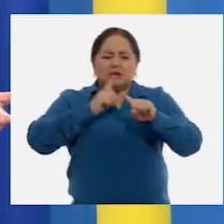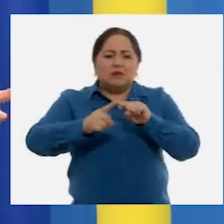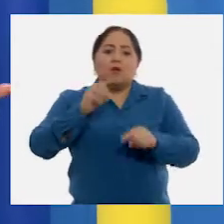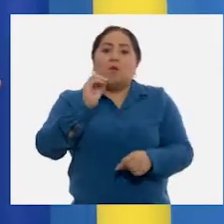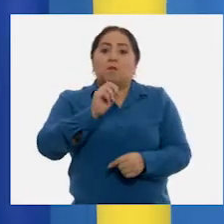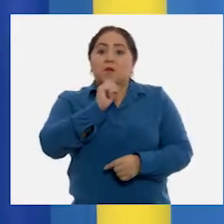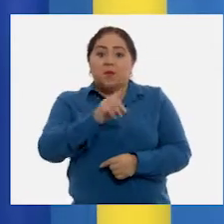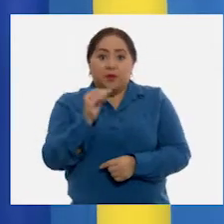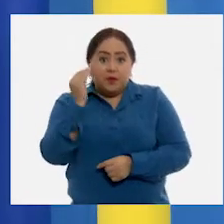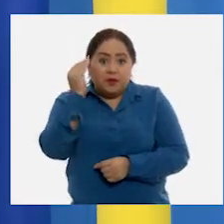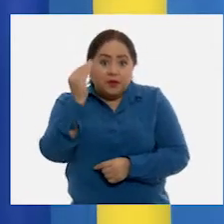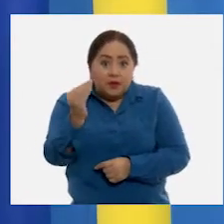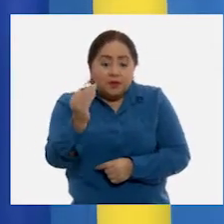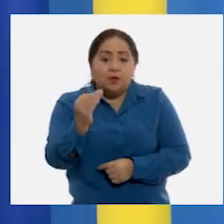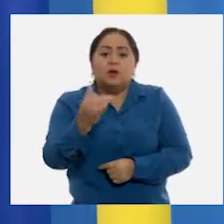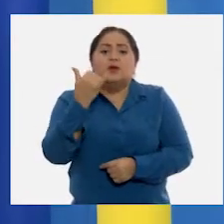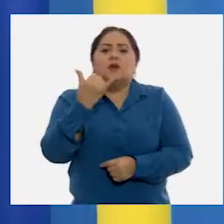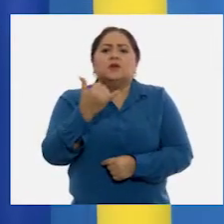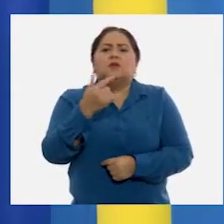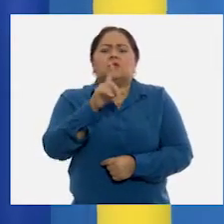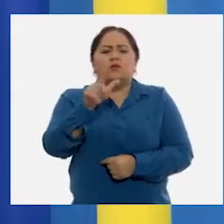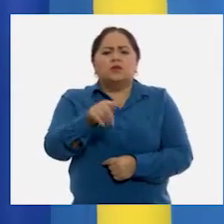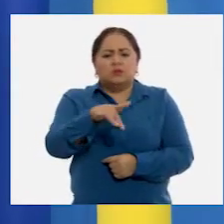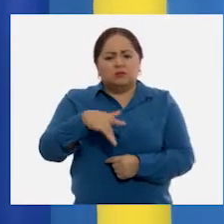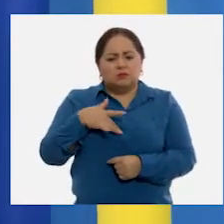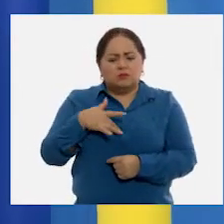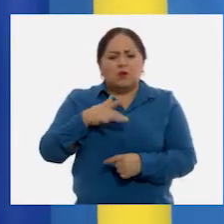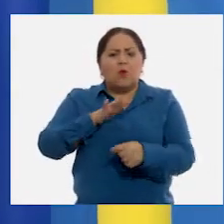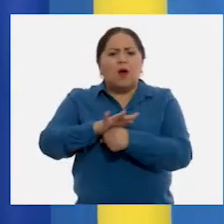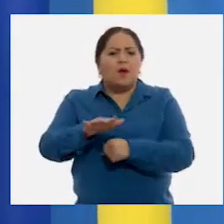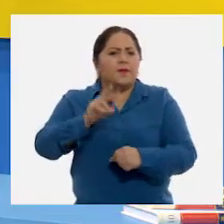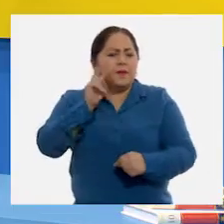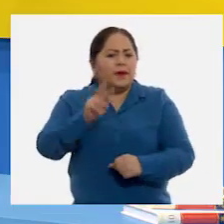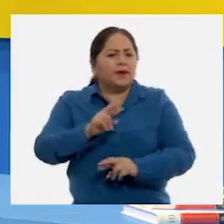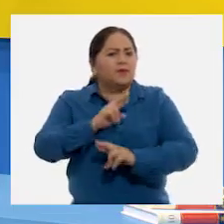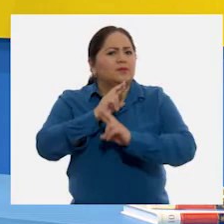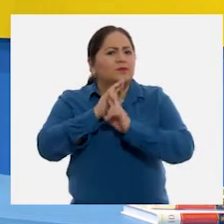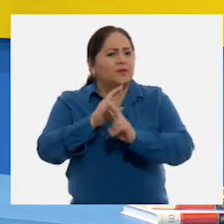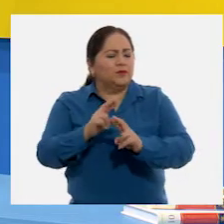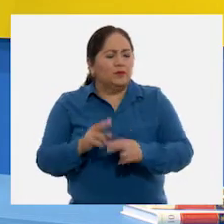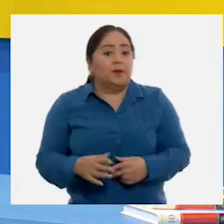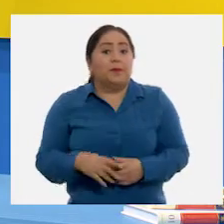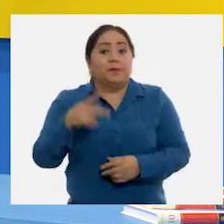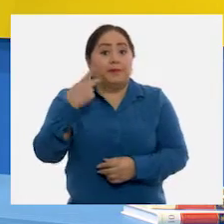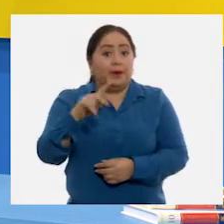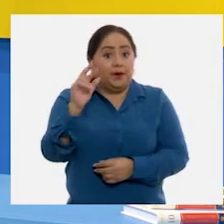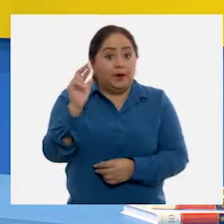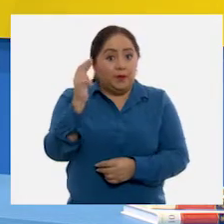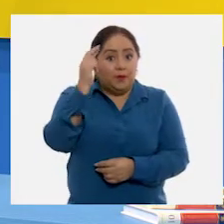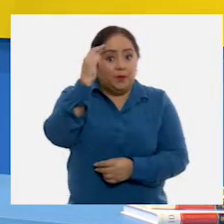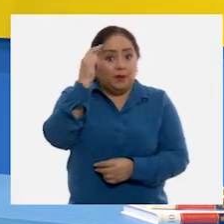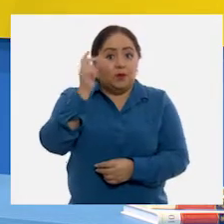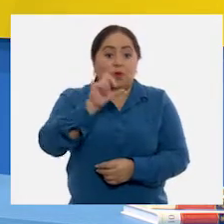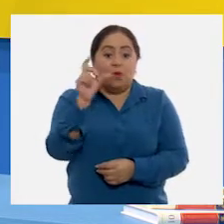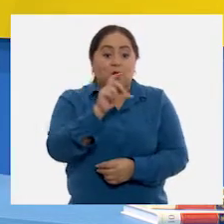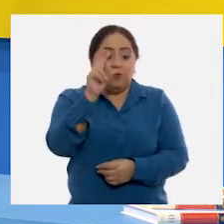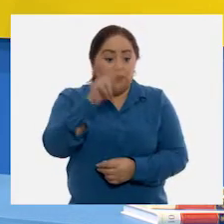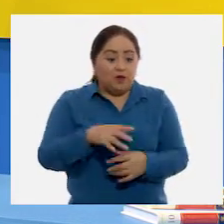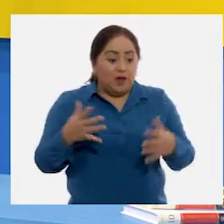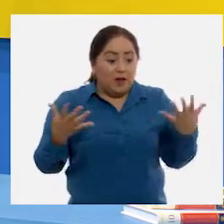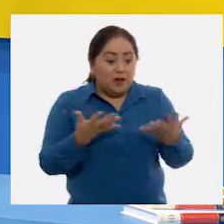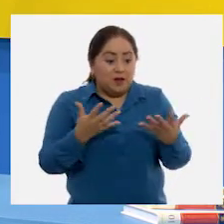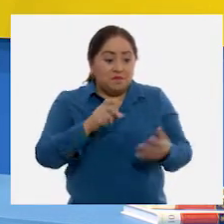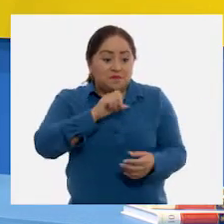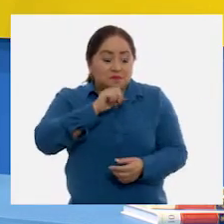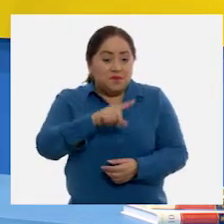mismo tiempo, y qué les provoca y con qué resultados. Recuerden que cuando hay un hecho que sucede al